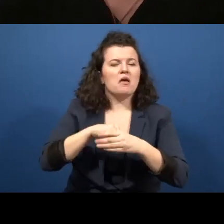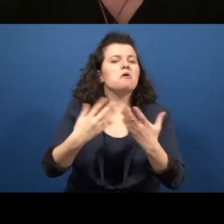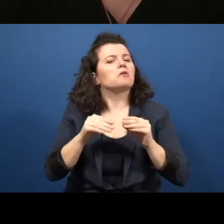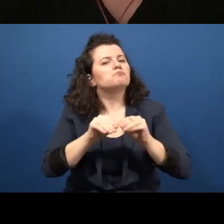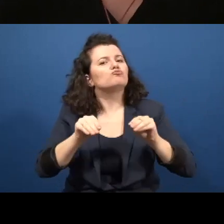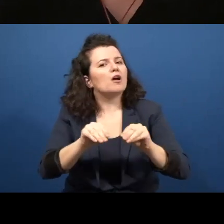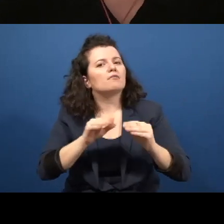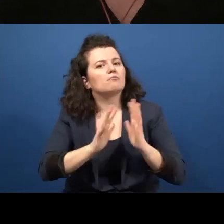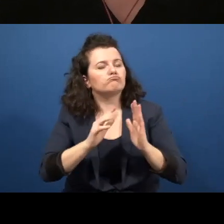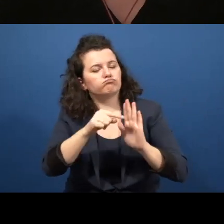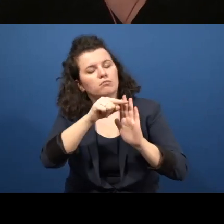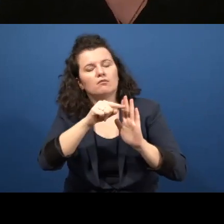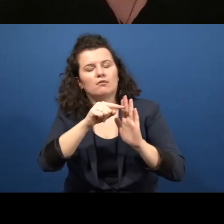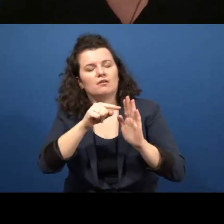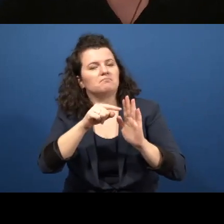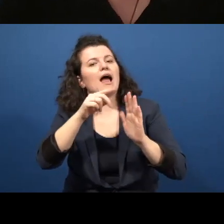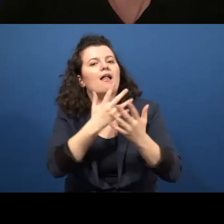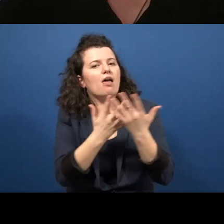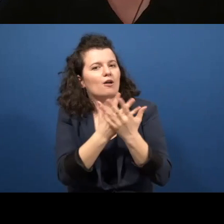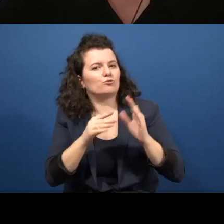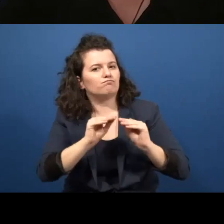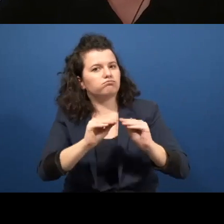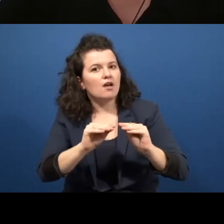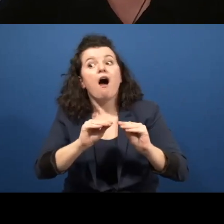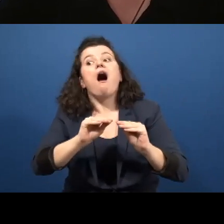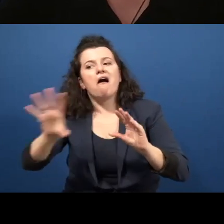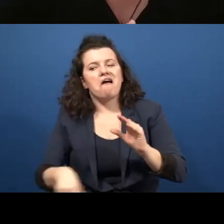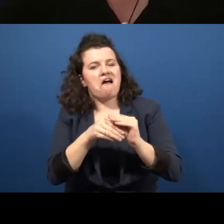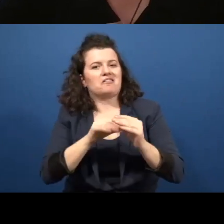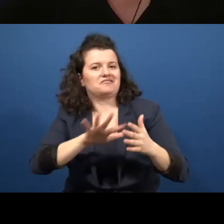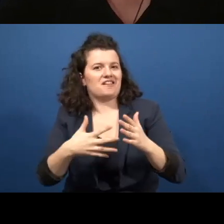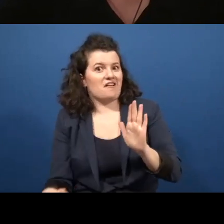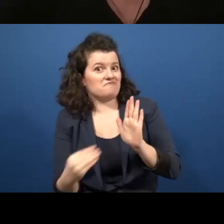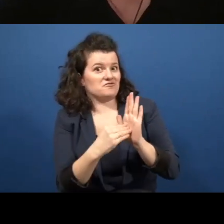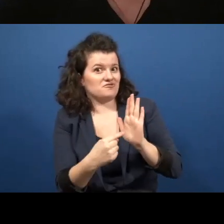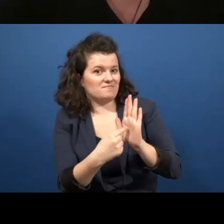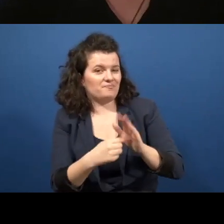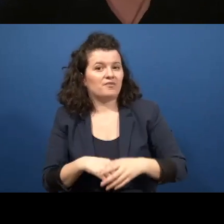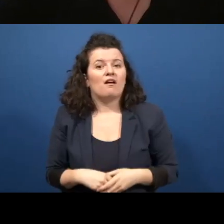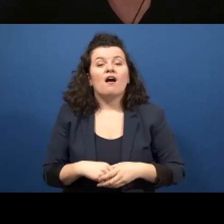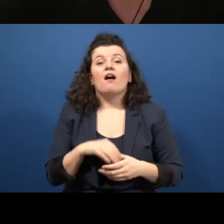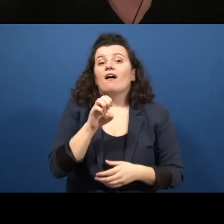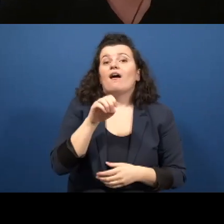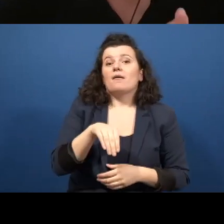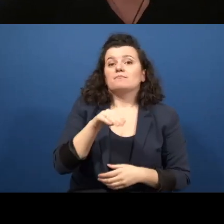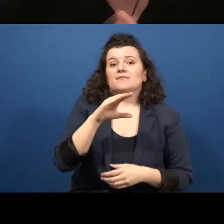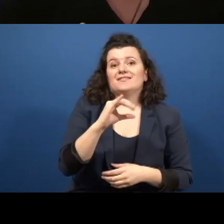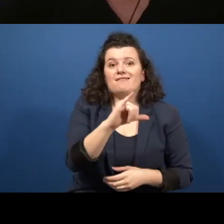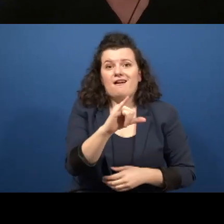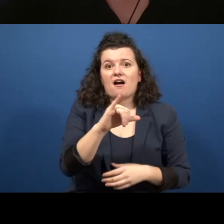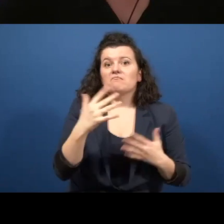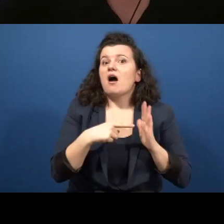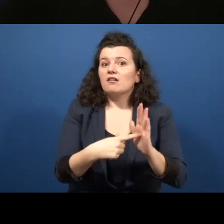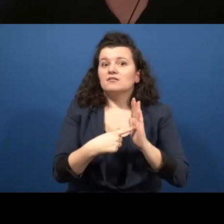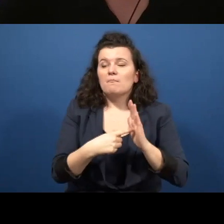a añadir la lengua de signos. Mi primera sugerencia sería que la capacitación en el marco del Máster Europeo